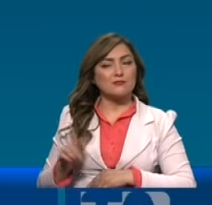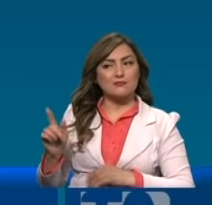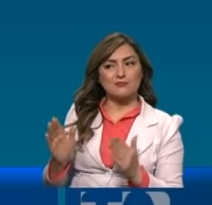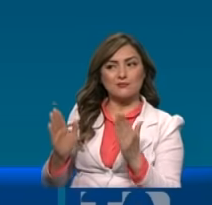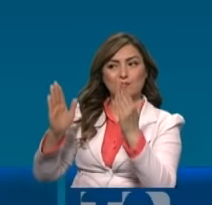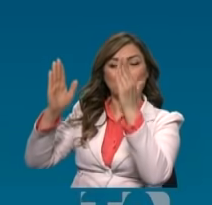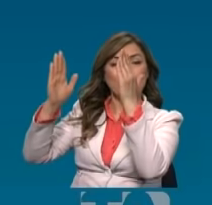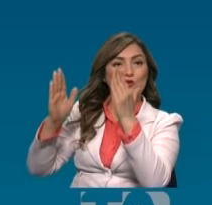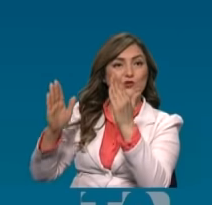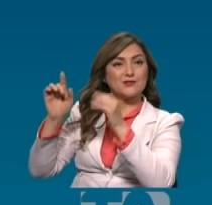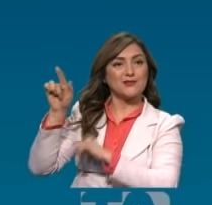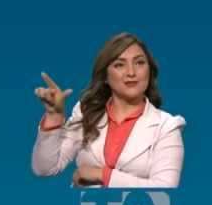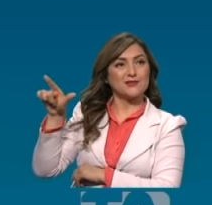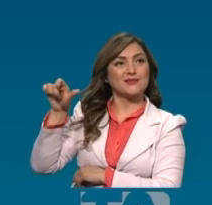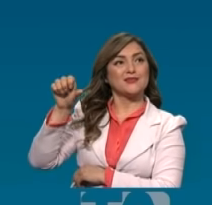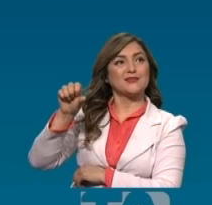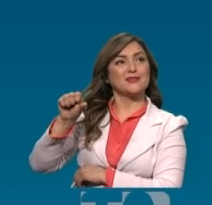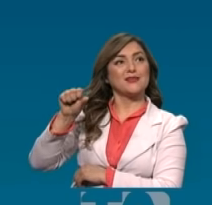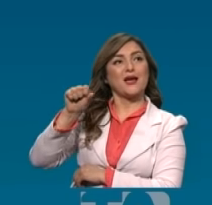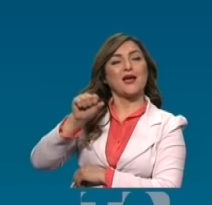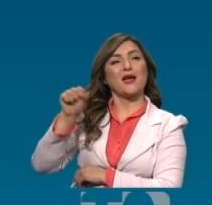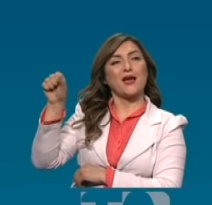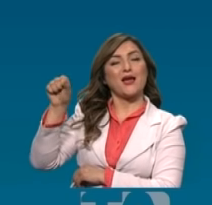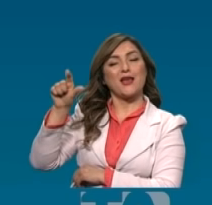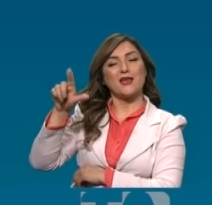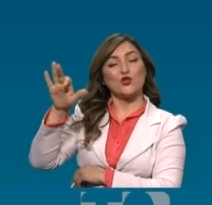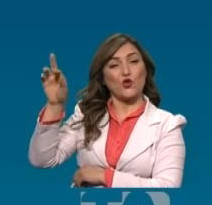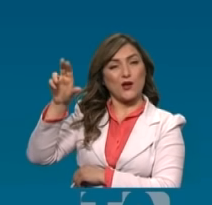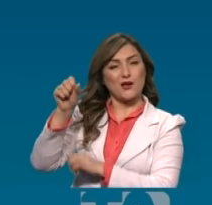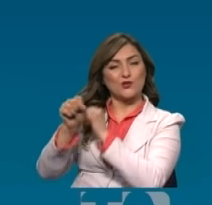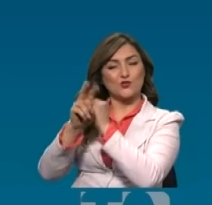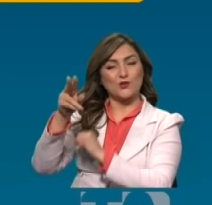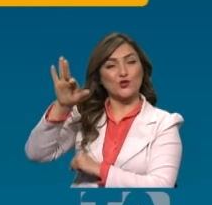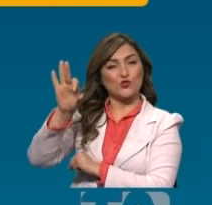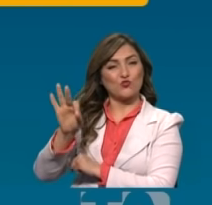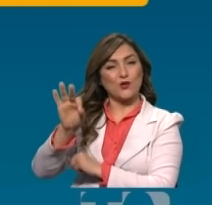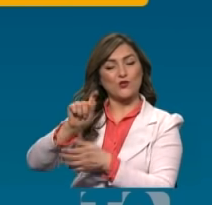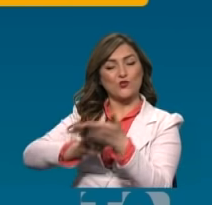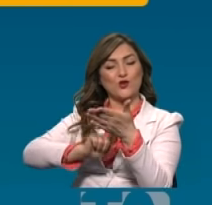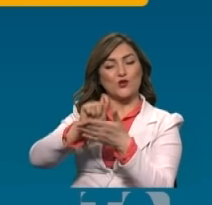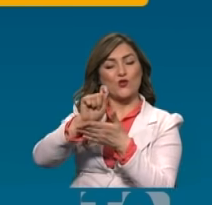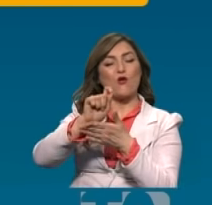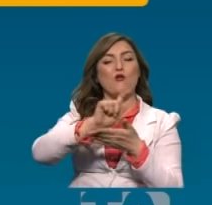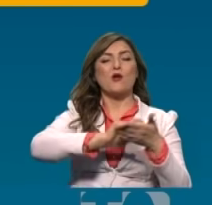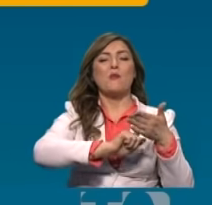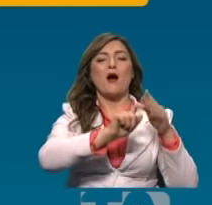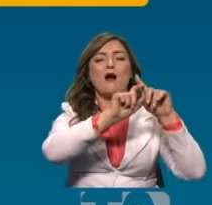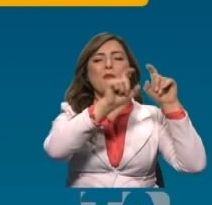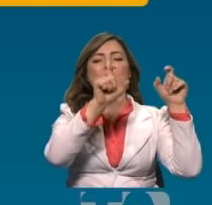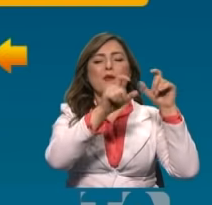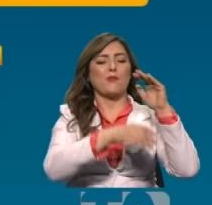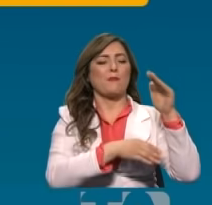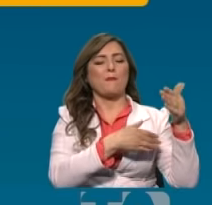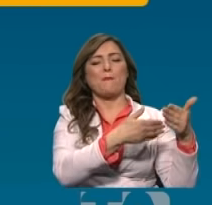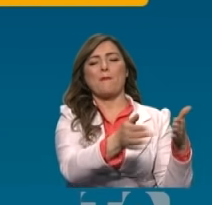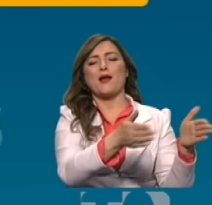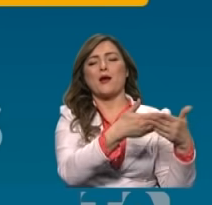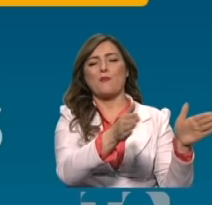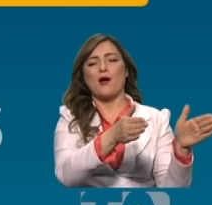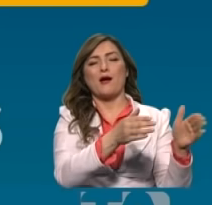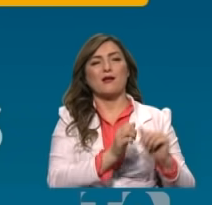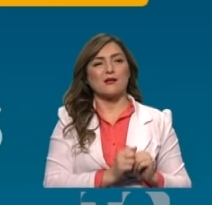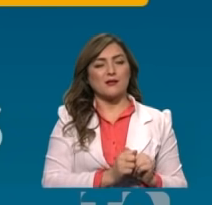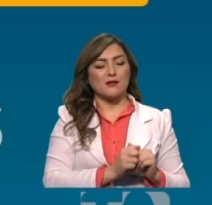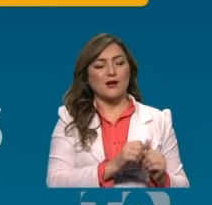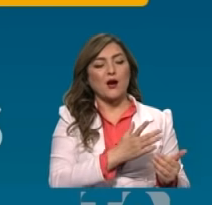Envases del Litoral S.A. suscribió en 2019 un contrato con la firma panameña Forban Holding S.A. con el objeto de recibir